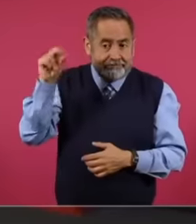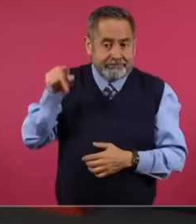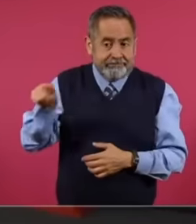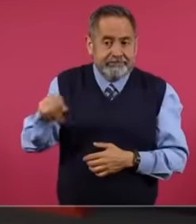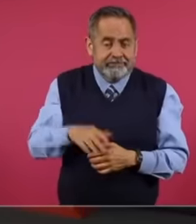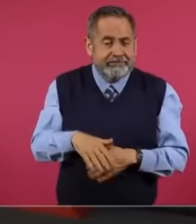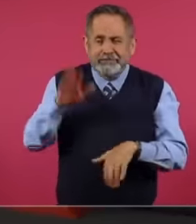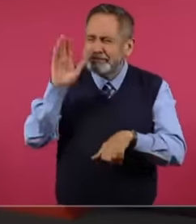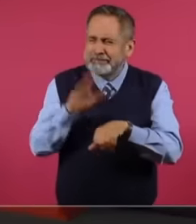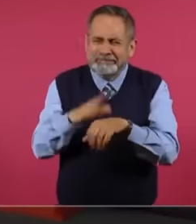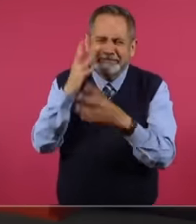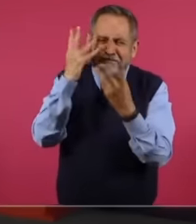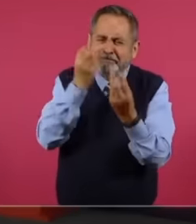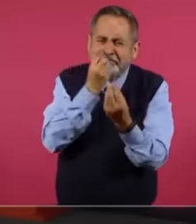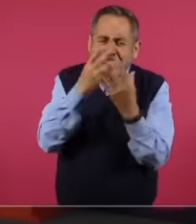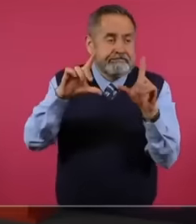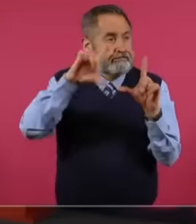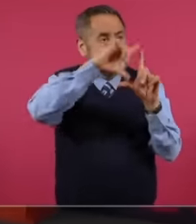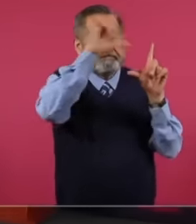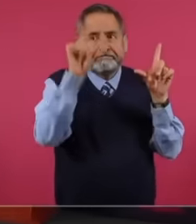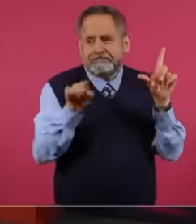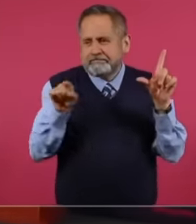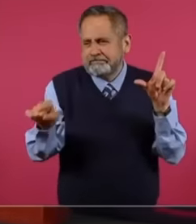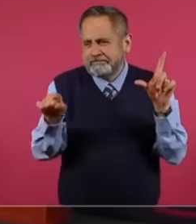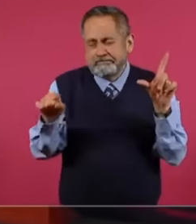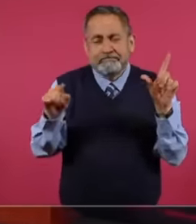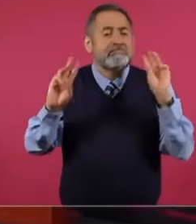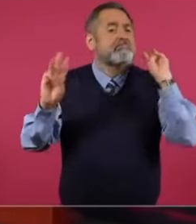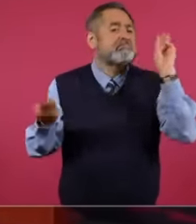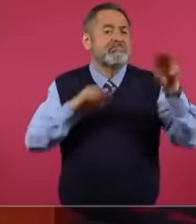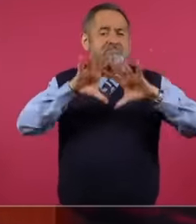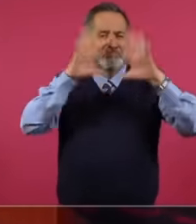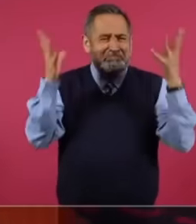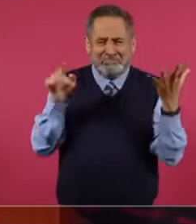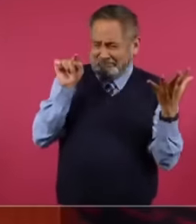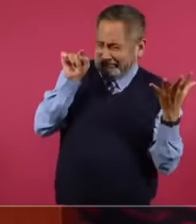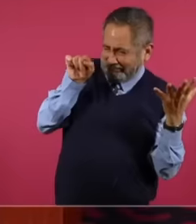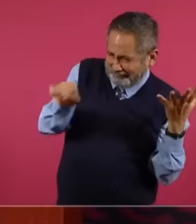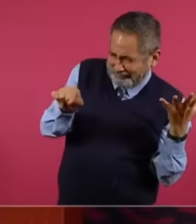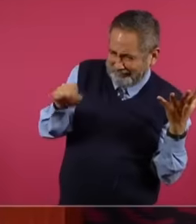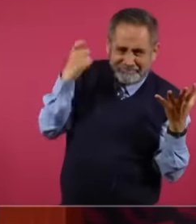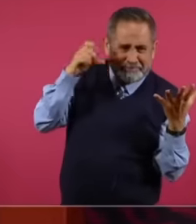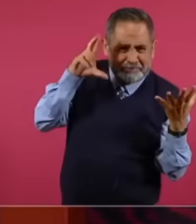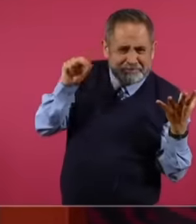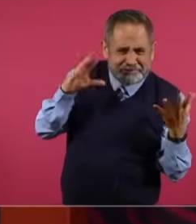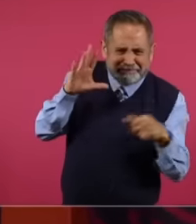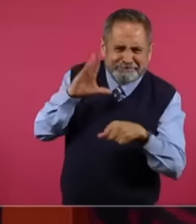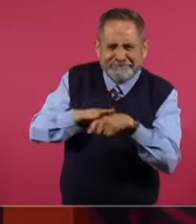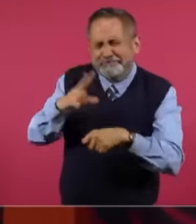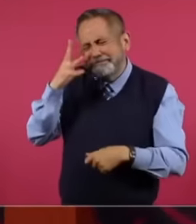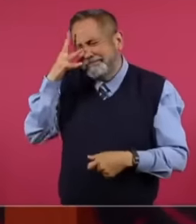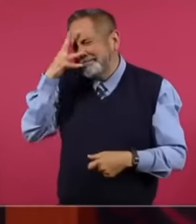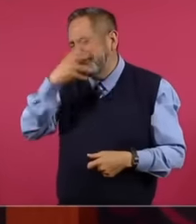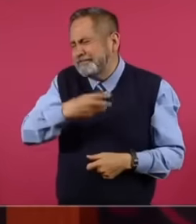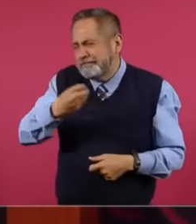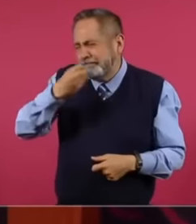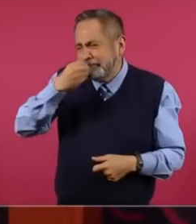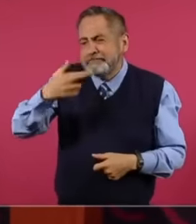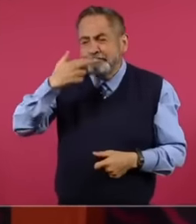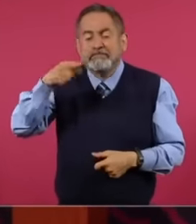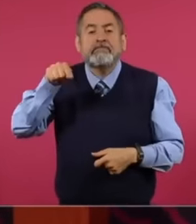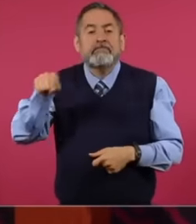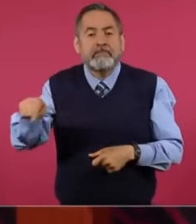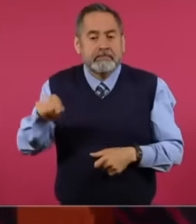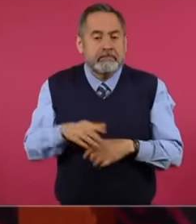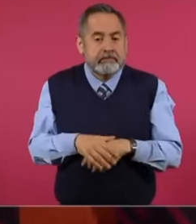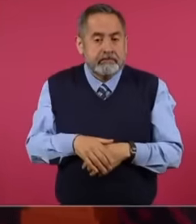Es de las zonas más bellas, no solo de México, sino del mundo. Entonces, aparte de